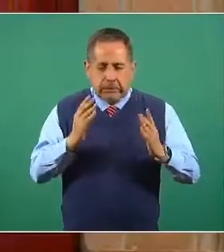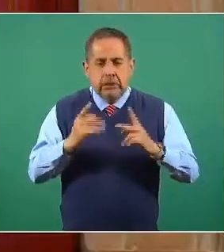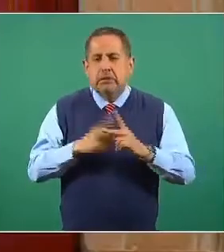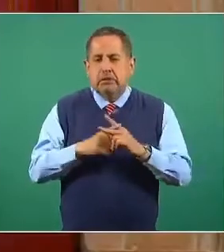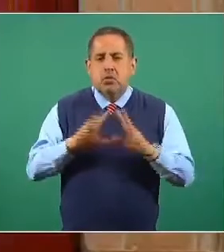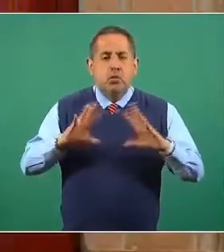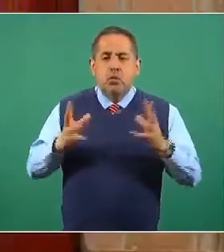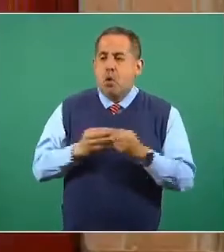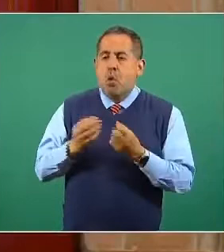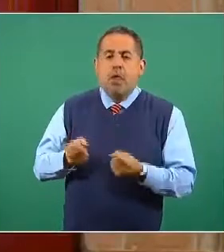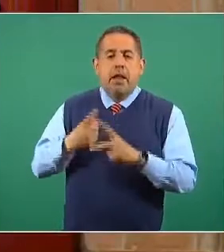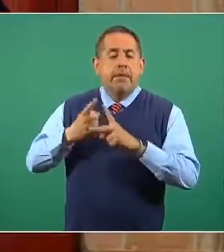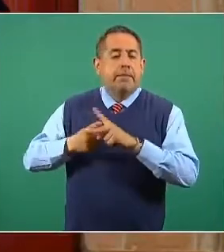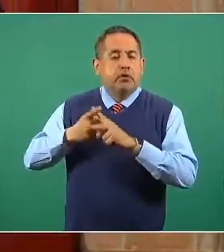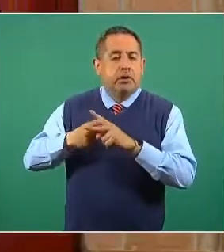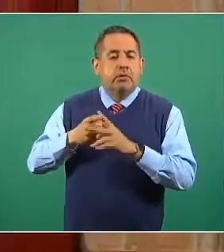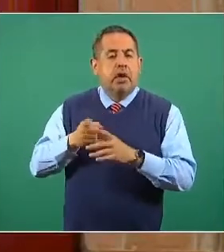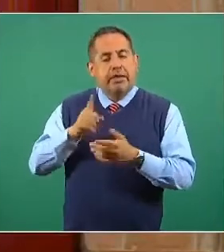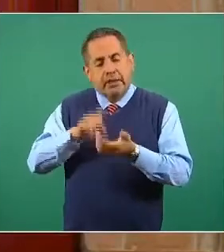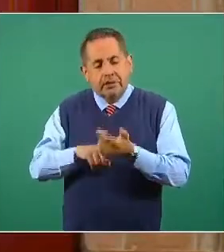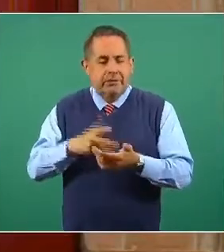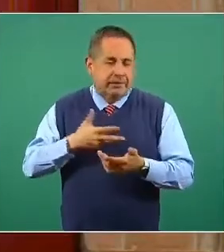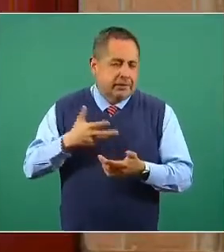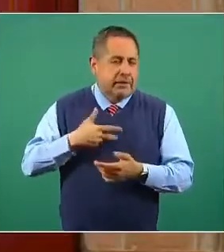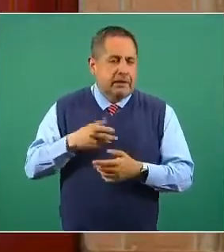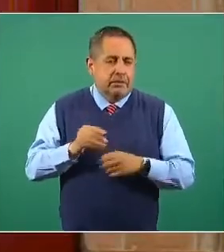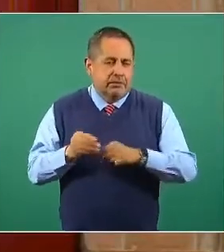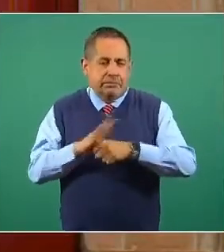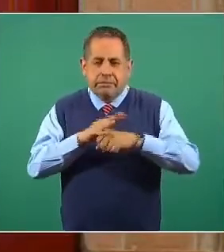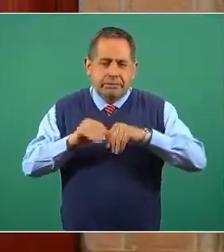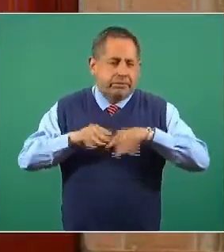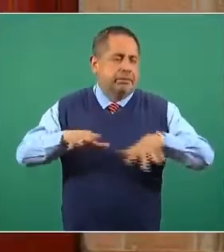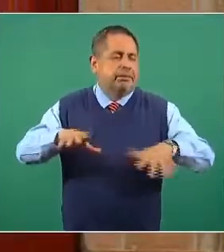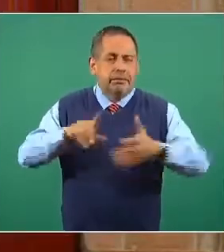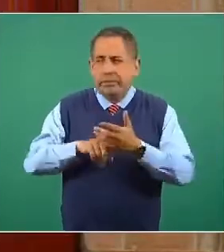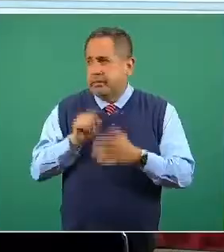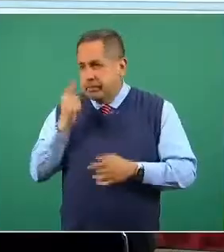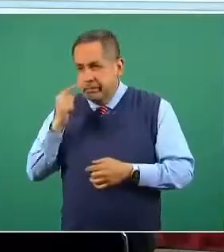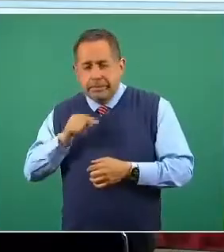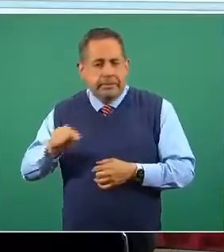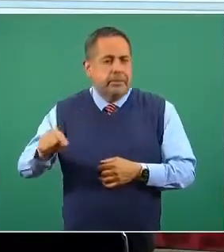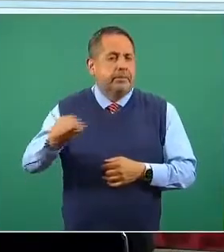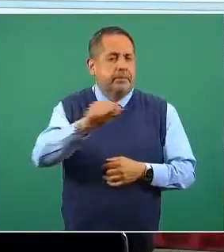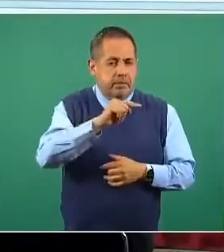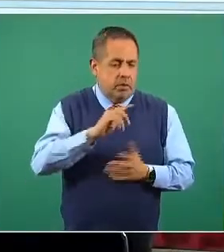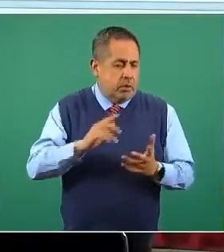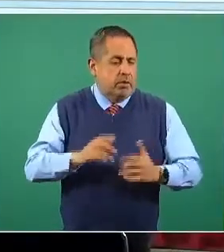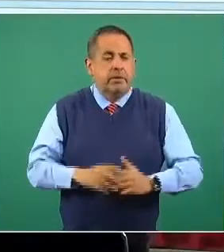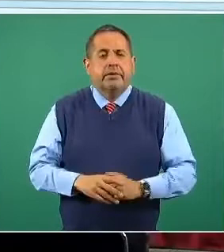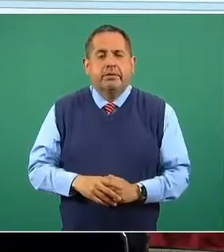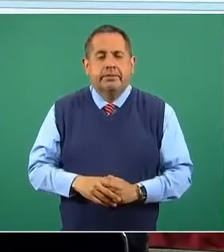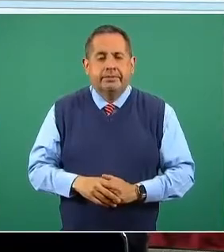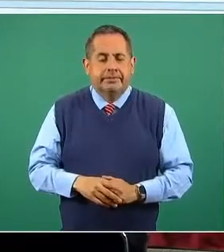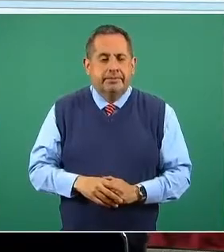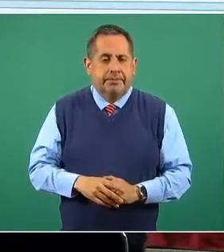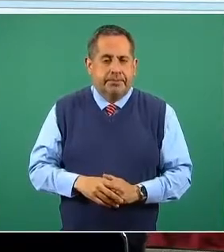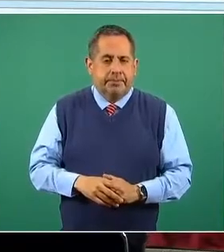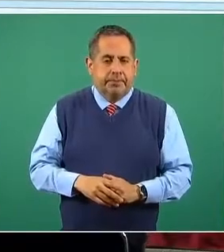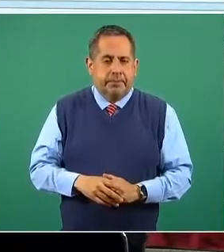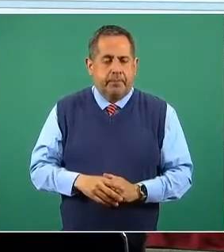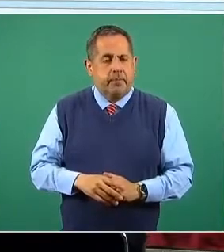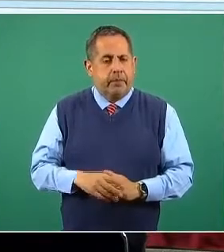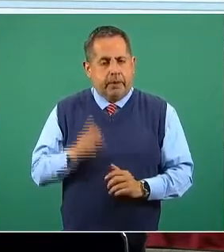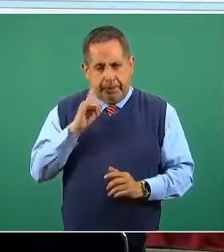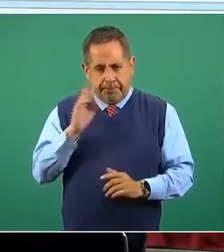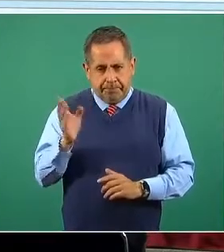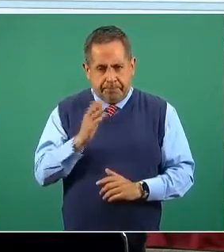el porcentaje de positividad y saber cómo está la transmisión a nivel comunitario. Si vemos la